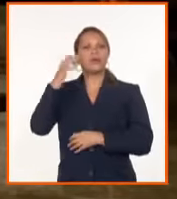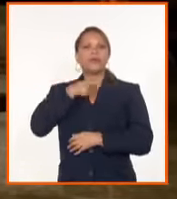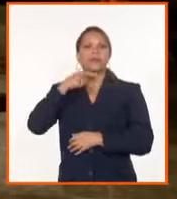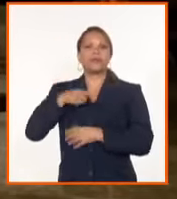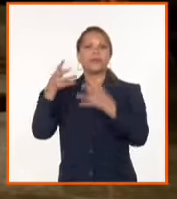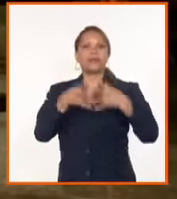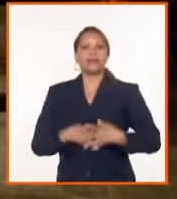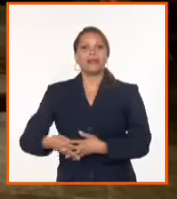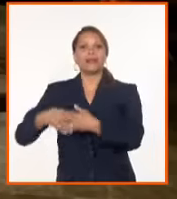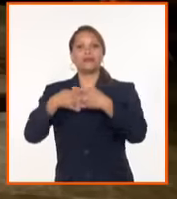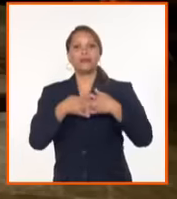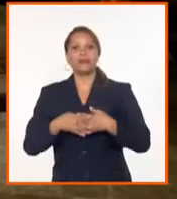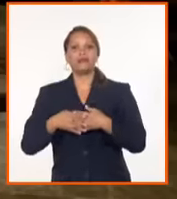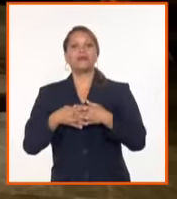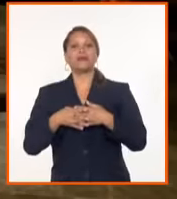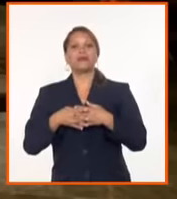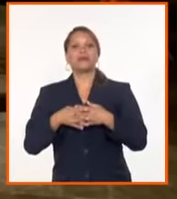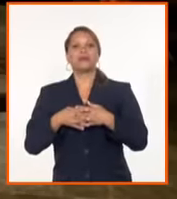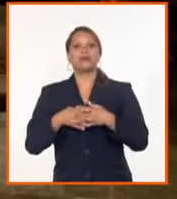Unidos tensa